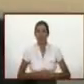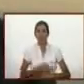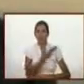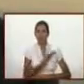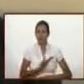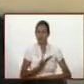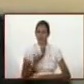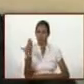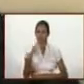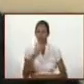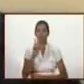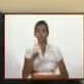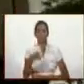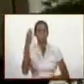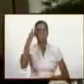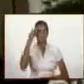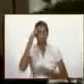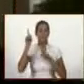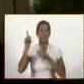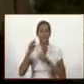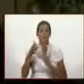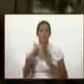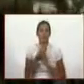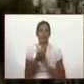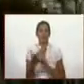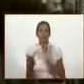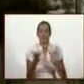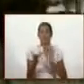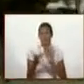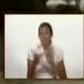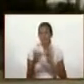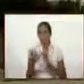presidente Álvaro Uribe conocía y aprobaba todas las relaciones con los grupos paramilitares.